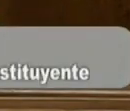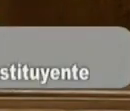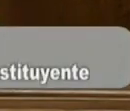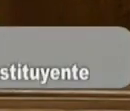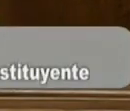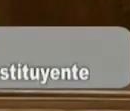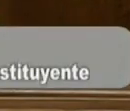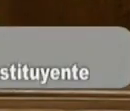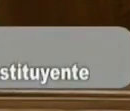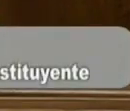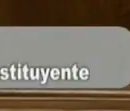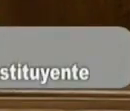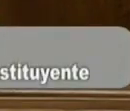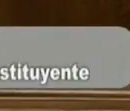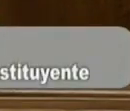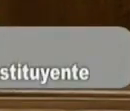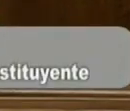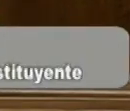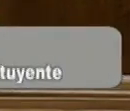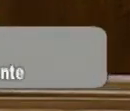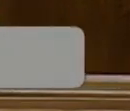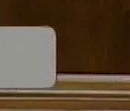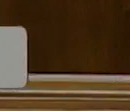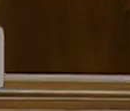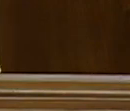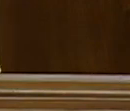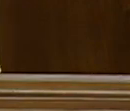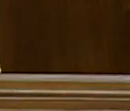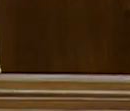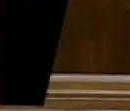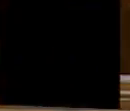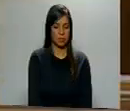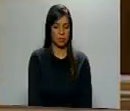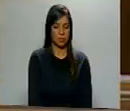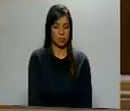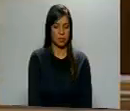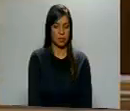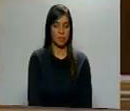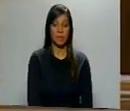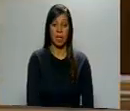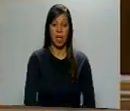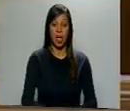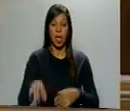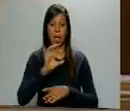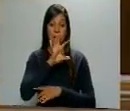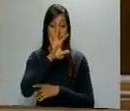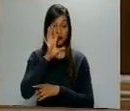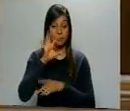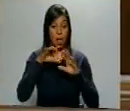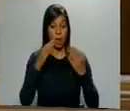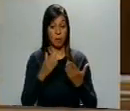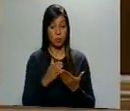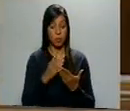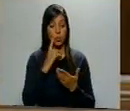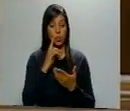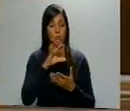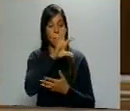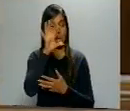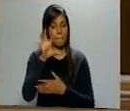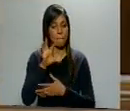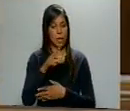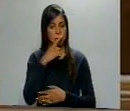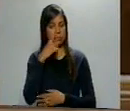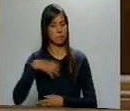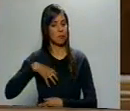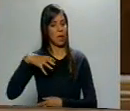cuesta que se entienda de qué se trata la democracia participativa. El mundo capitalista lo gobierna la democracia representativa de las élites